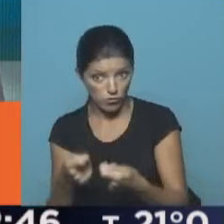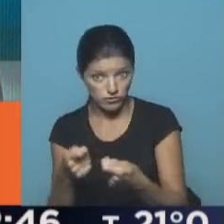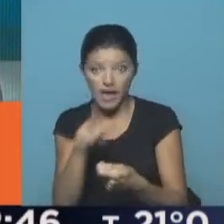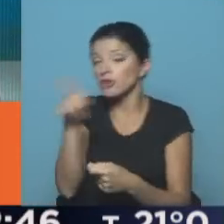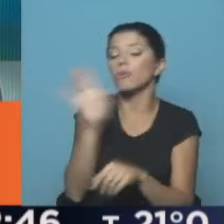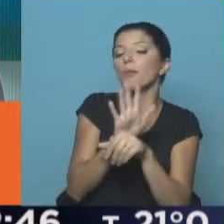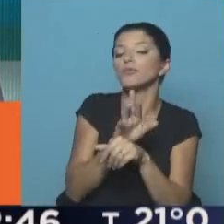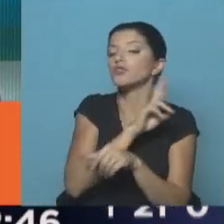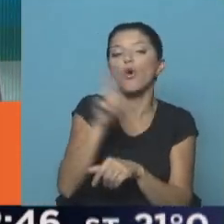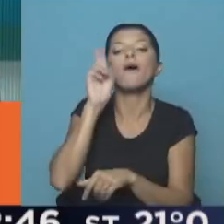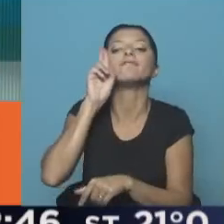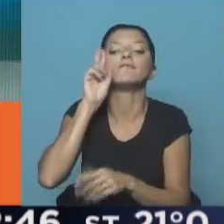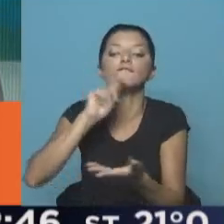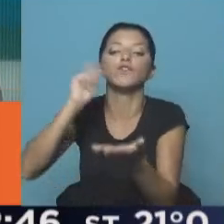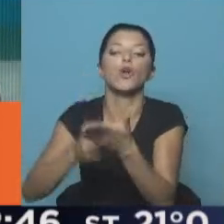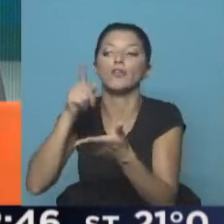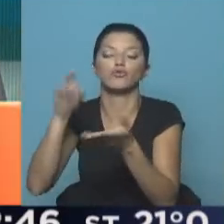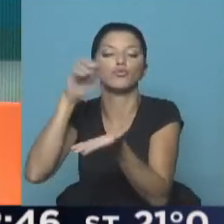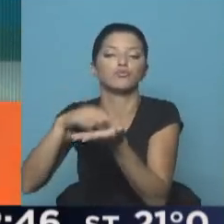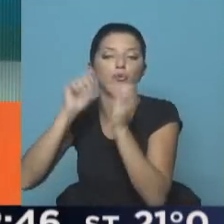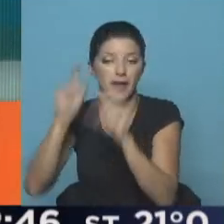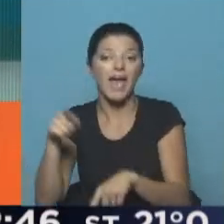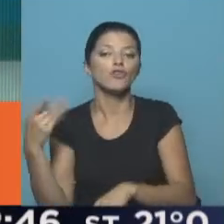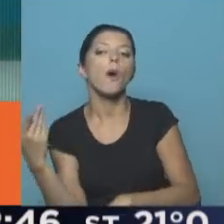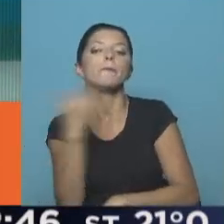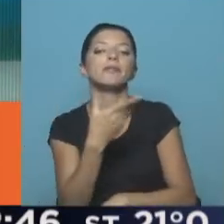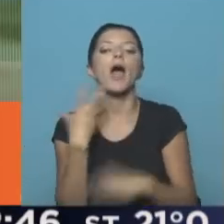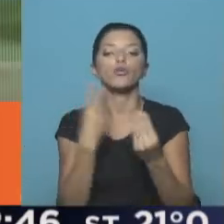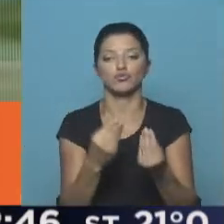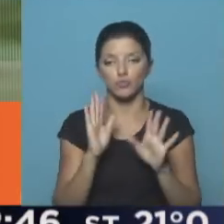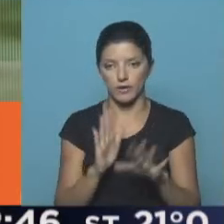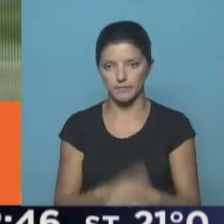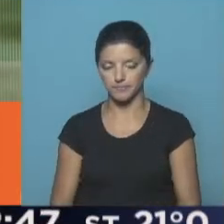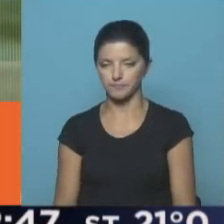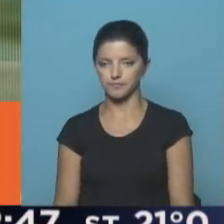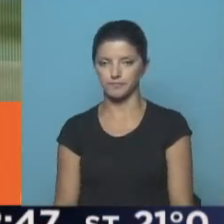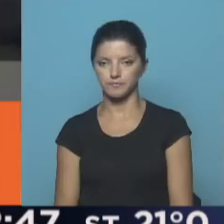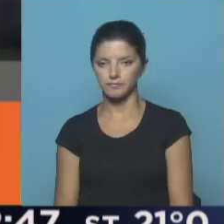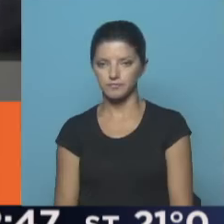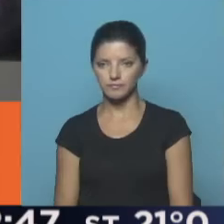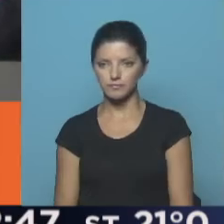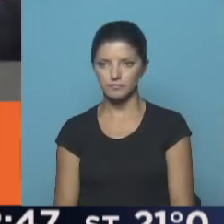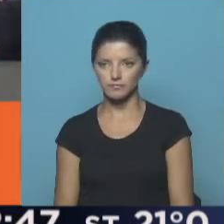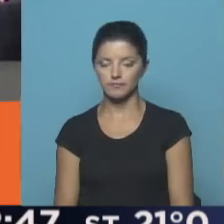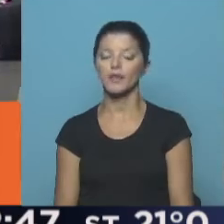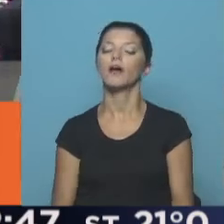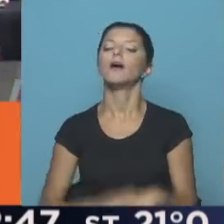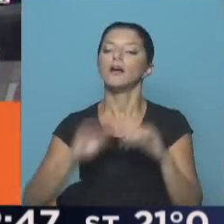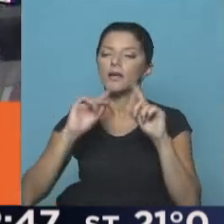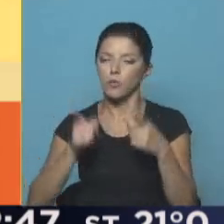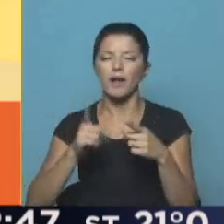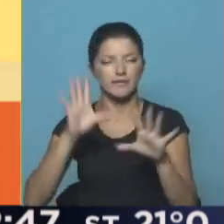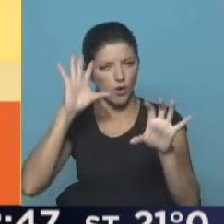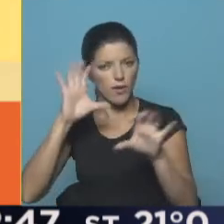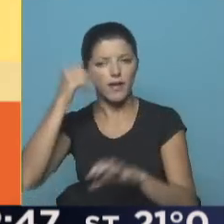en ese caso una soberanía nacional porque el gobierno de Afganistán les está pidiendo ayuda. A ver, De todas maneras, hubo internas en el gobierno. Hamid Karzai, ¿se acuerdan que fue la